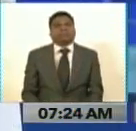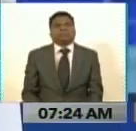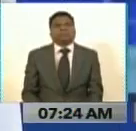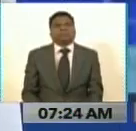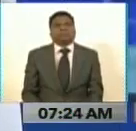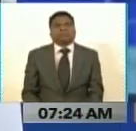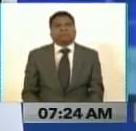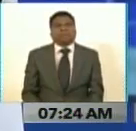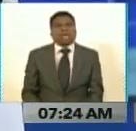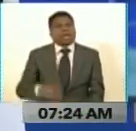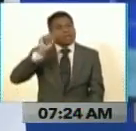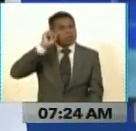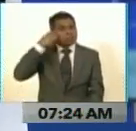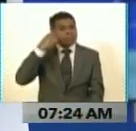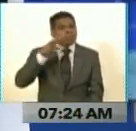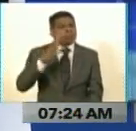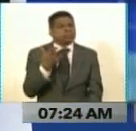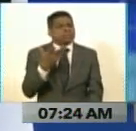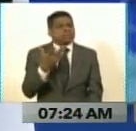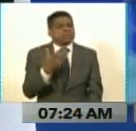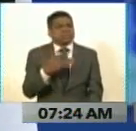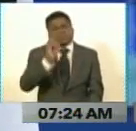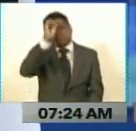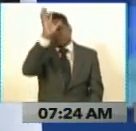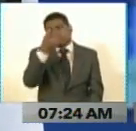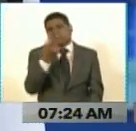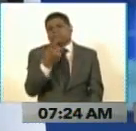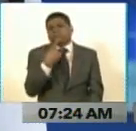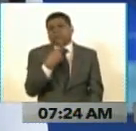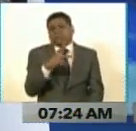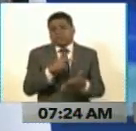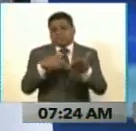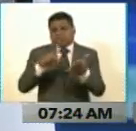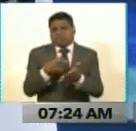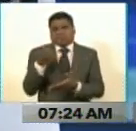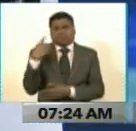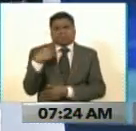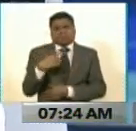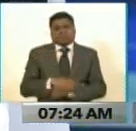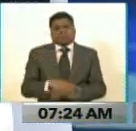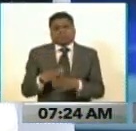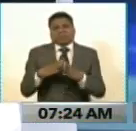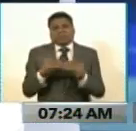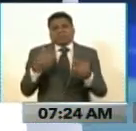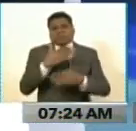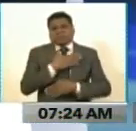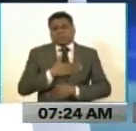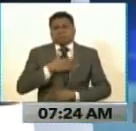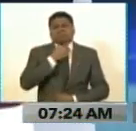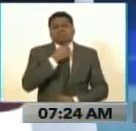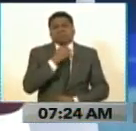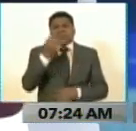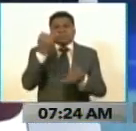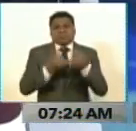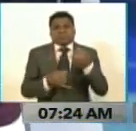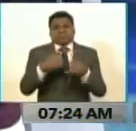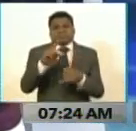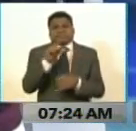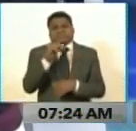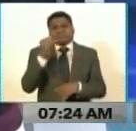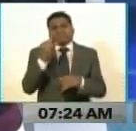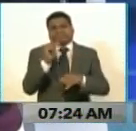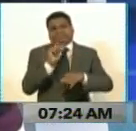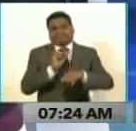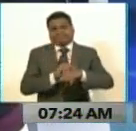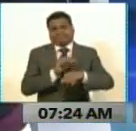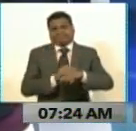sociales recordemos que Barry estaba conversando hace minutos en la parte anterior con quien tenemos el gusto de seguir durante estos últimos minutos el gobernador del estado